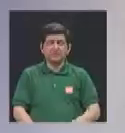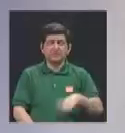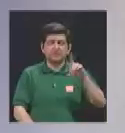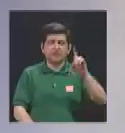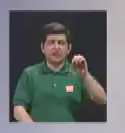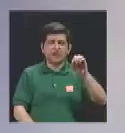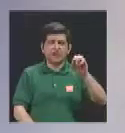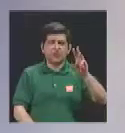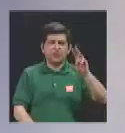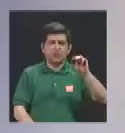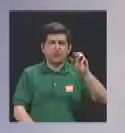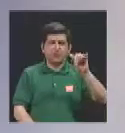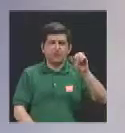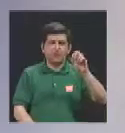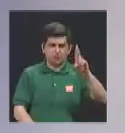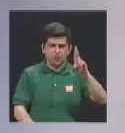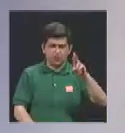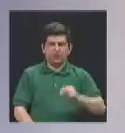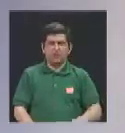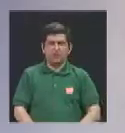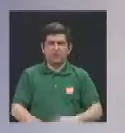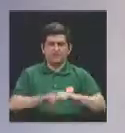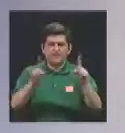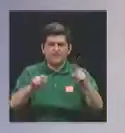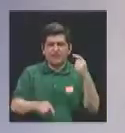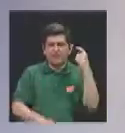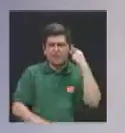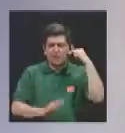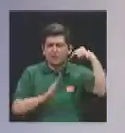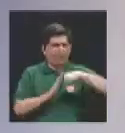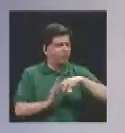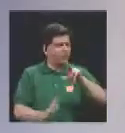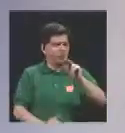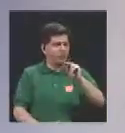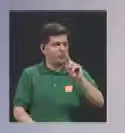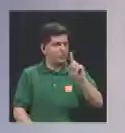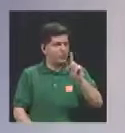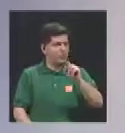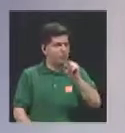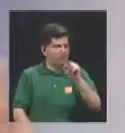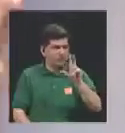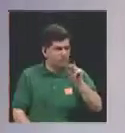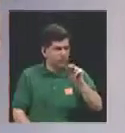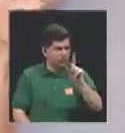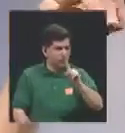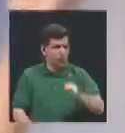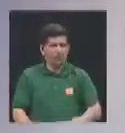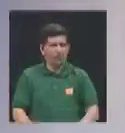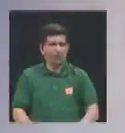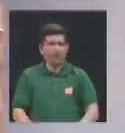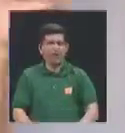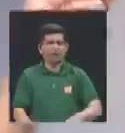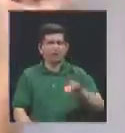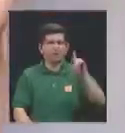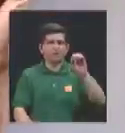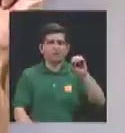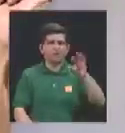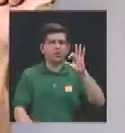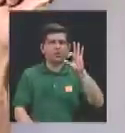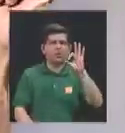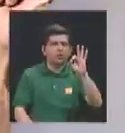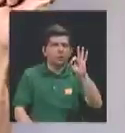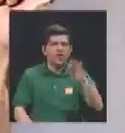lector. Eso significa que yo tengo el oído interno desarrollado. Beethoven afinaba el piano con una